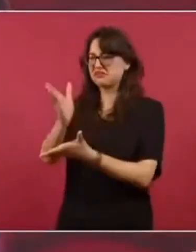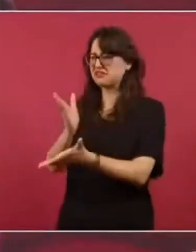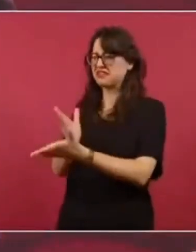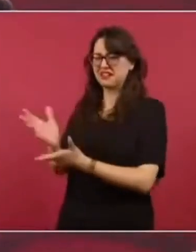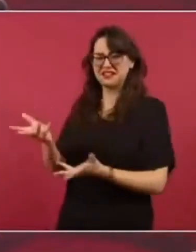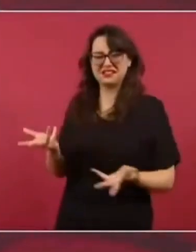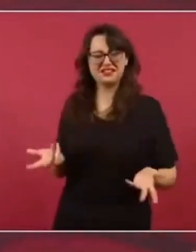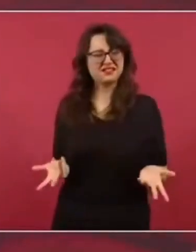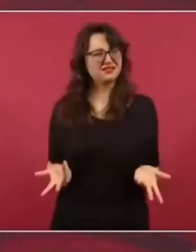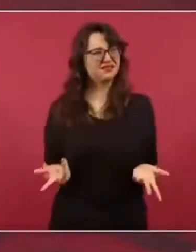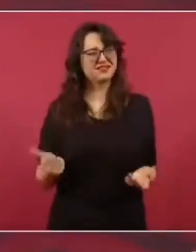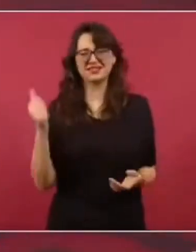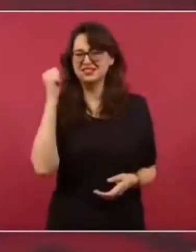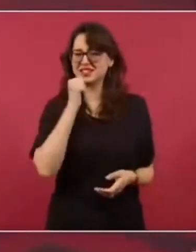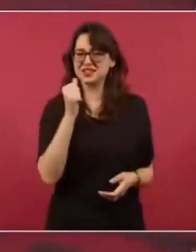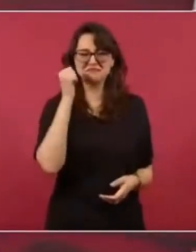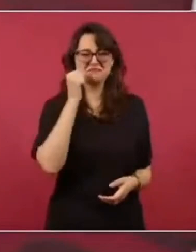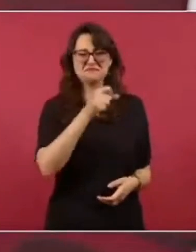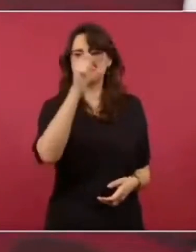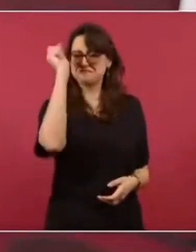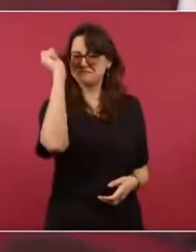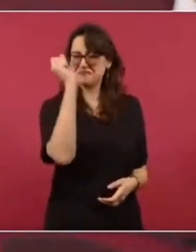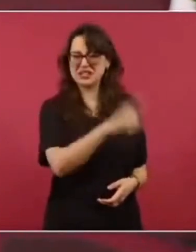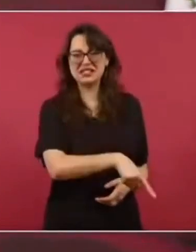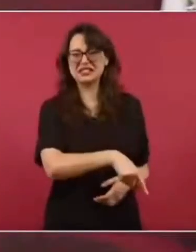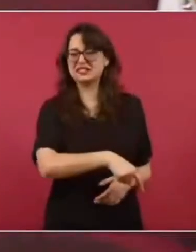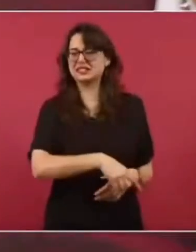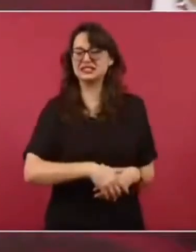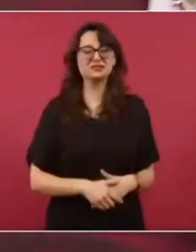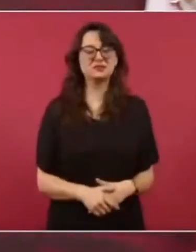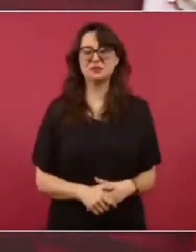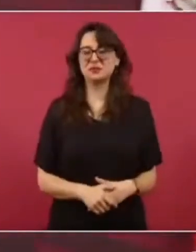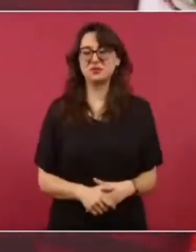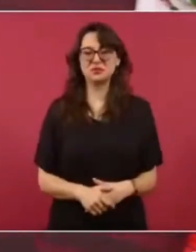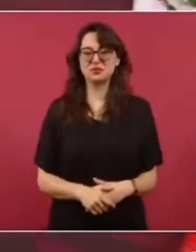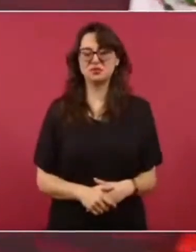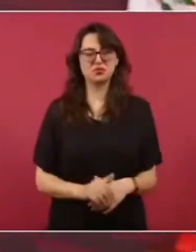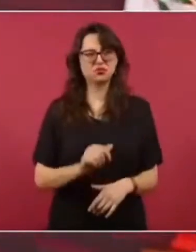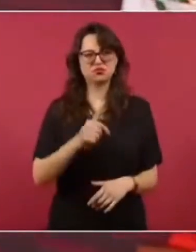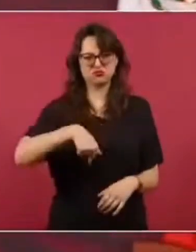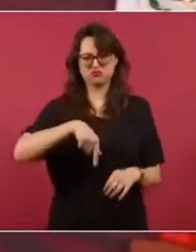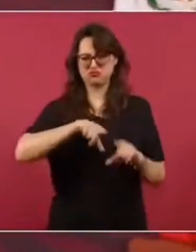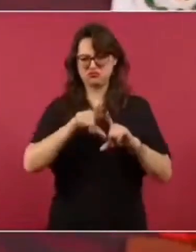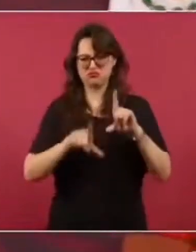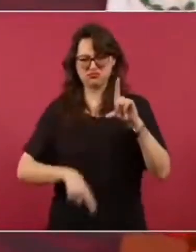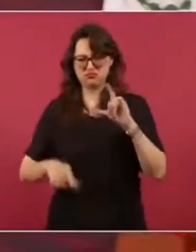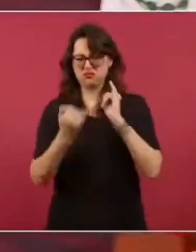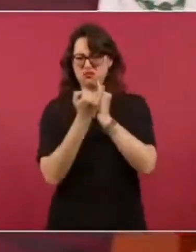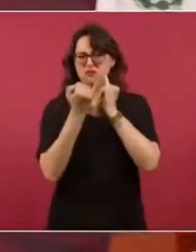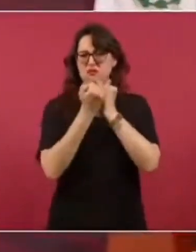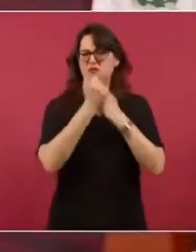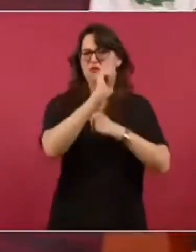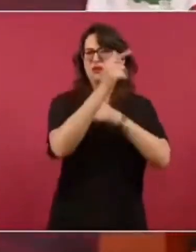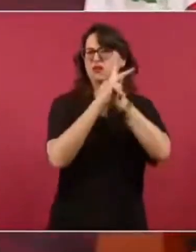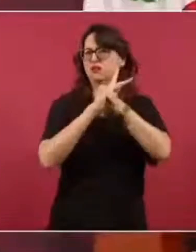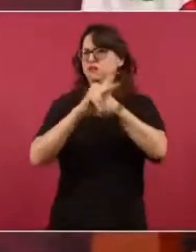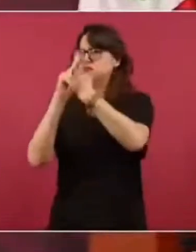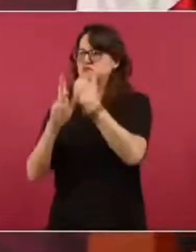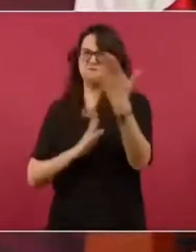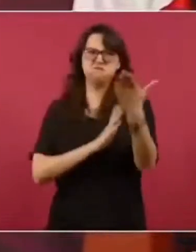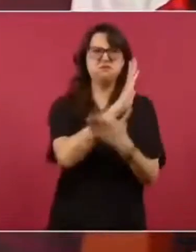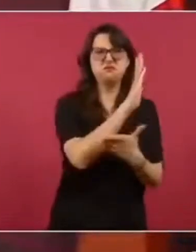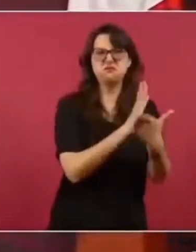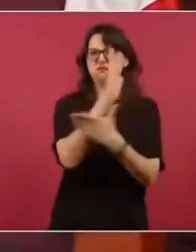meterse en la vida pública de otros países ¿Con qué